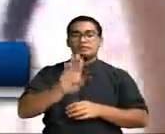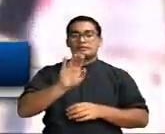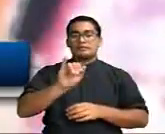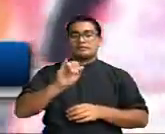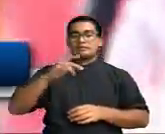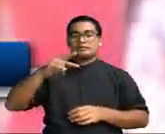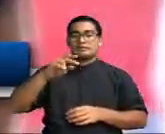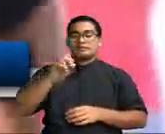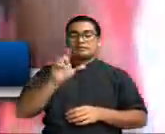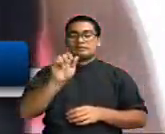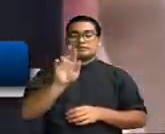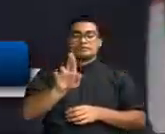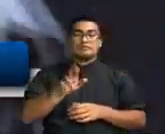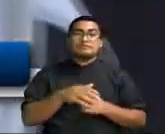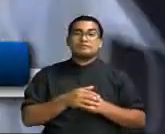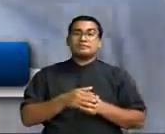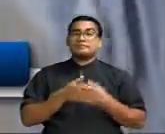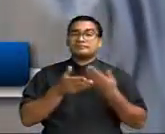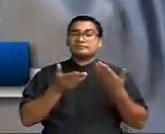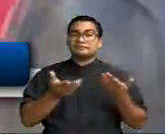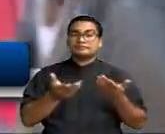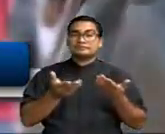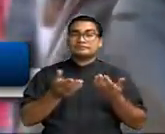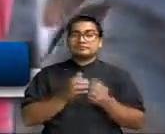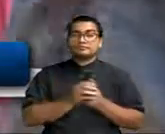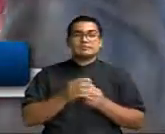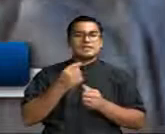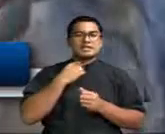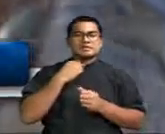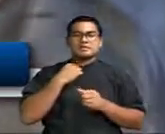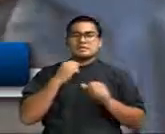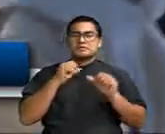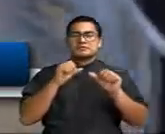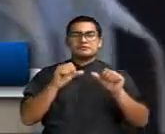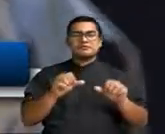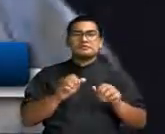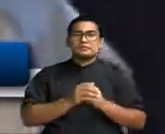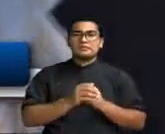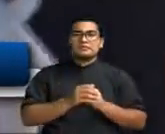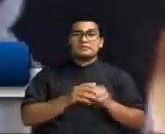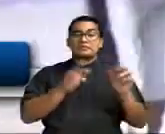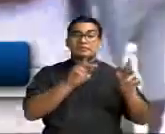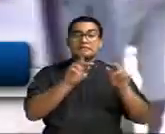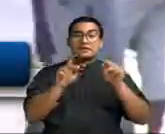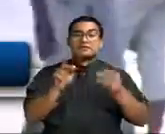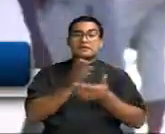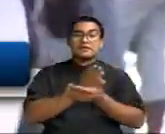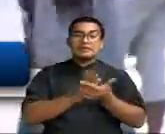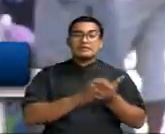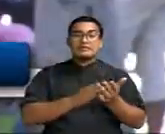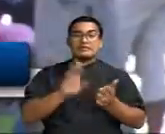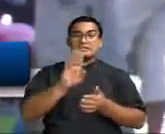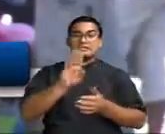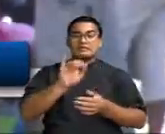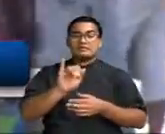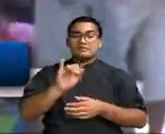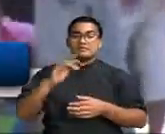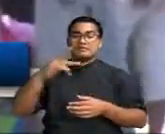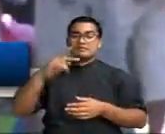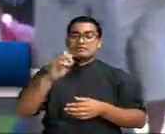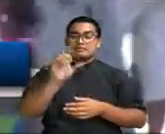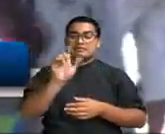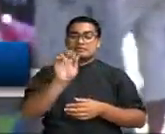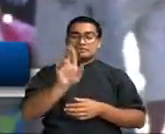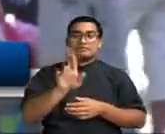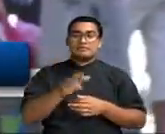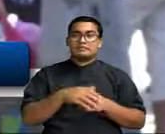fases. Entonces, es frecuente, pues, y la persona sí, claro, depende de muchos factores